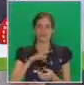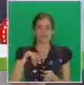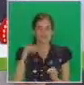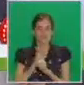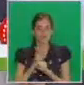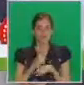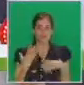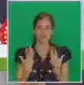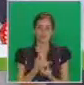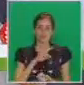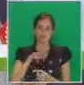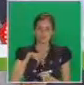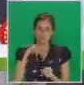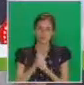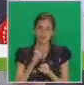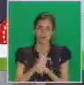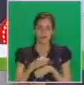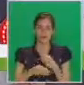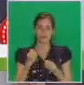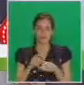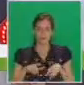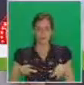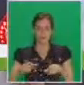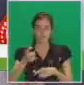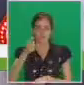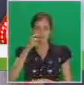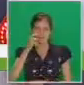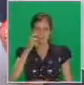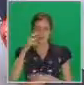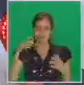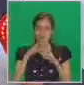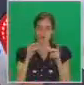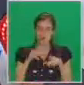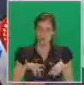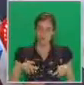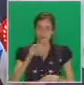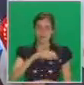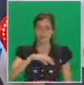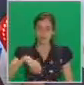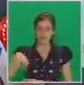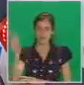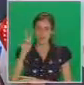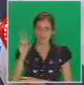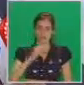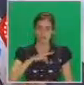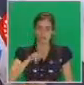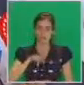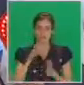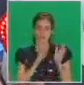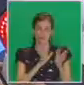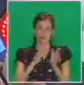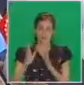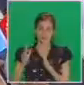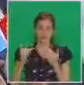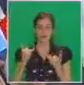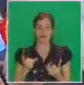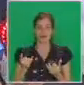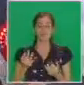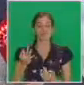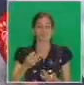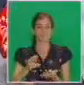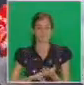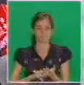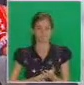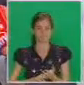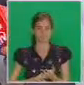en conjunto, estamos trabajando en crear salas situacionales en todos los estados del país. Estamos organizándonos y